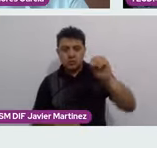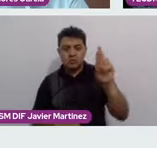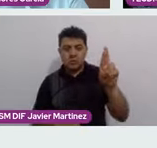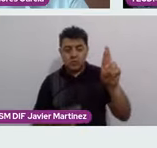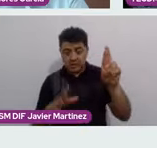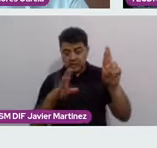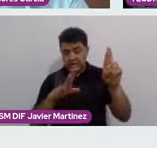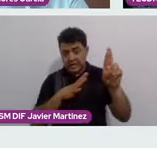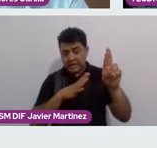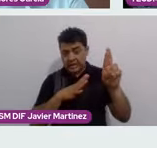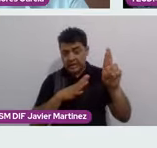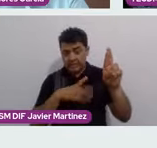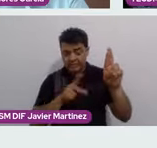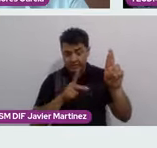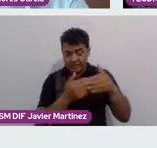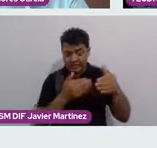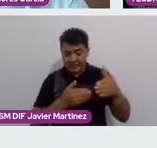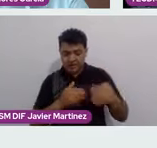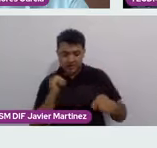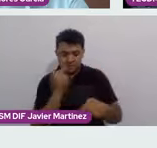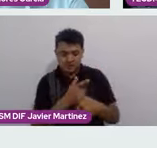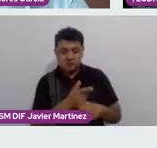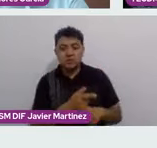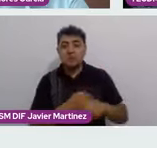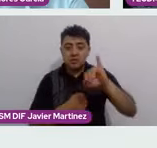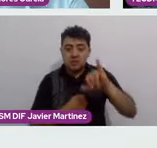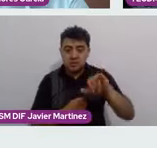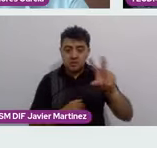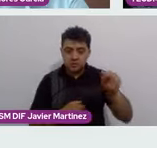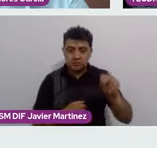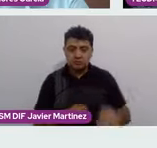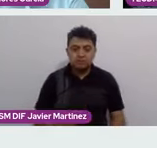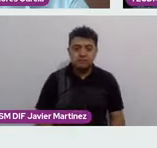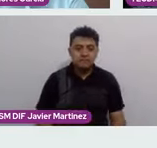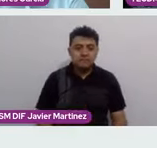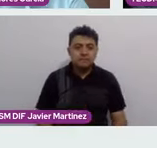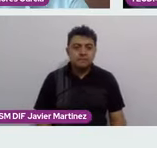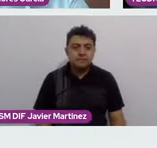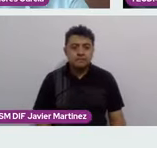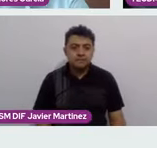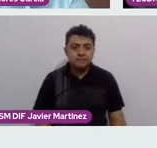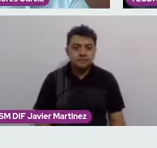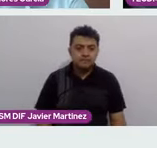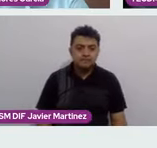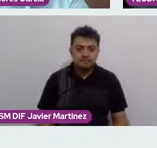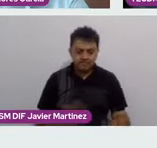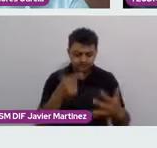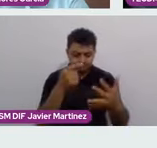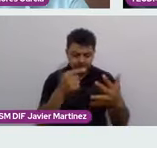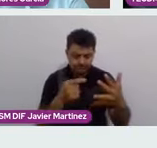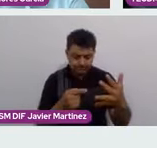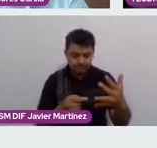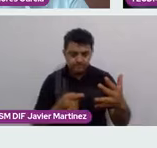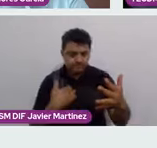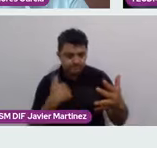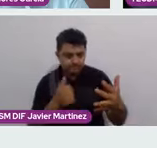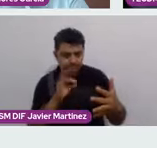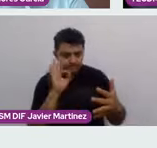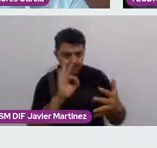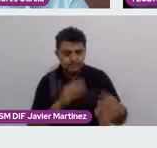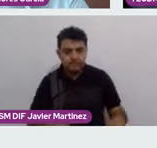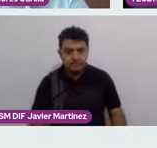es darle importancia a este tipo de situaciones para tener un diagnóstico oportuno y